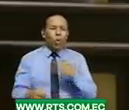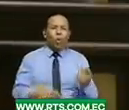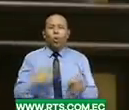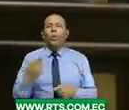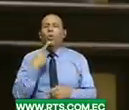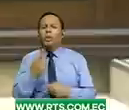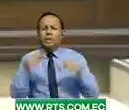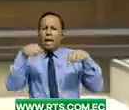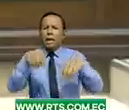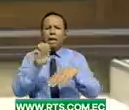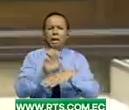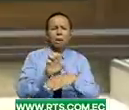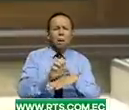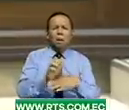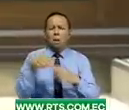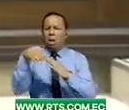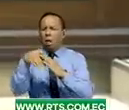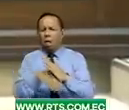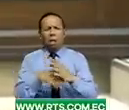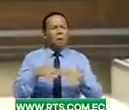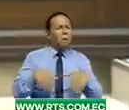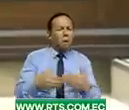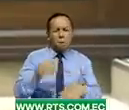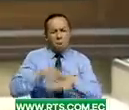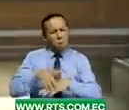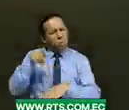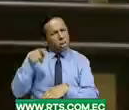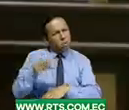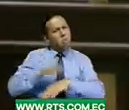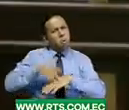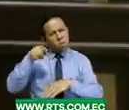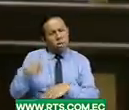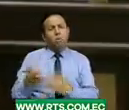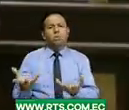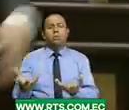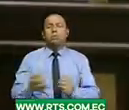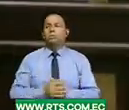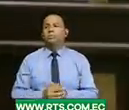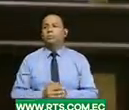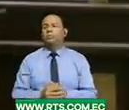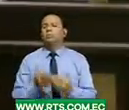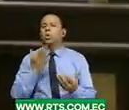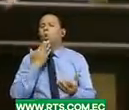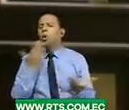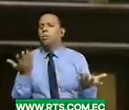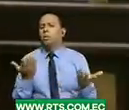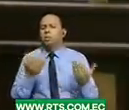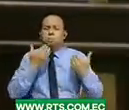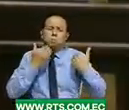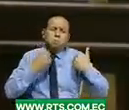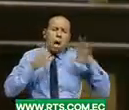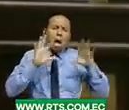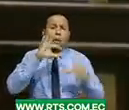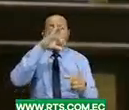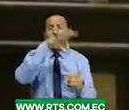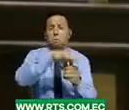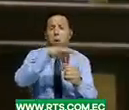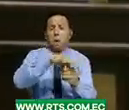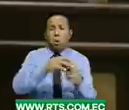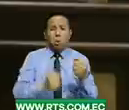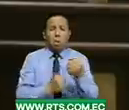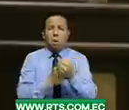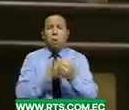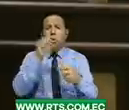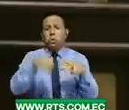encuentra el país y que esto pesará al momento de tomar una decisión. Más allá de que hayan o no hayan los votos,